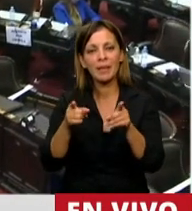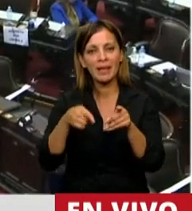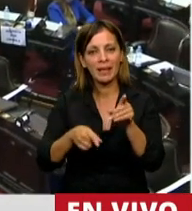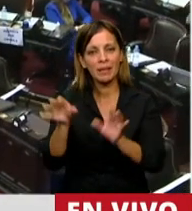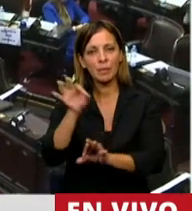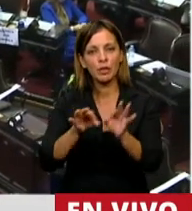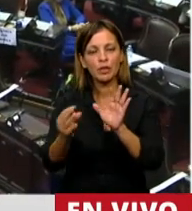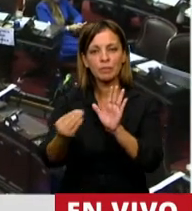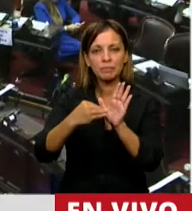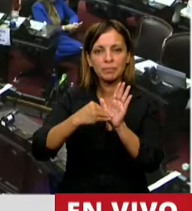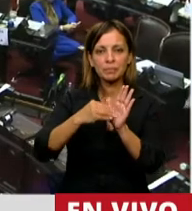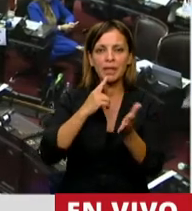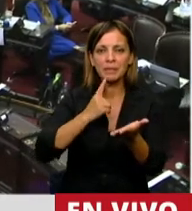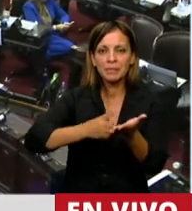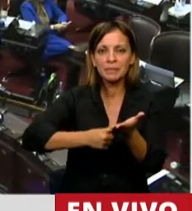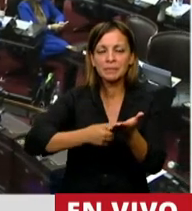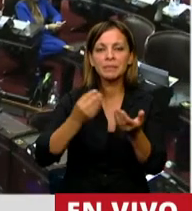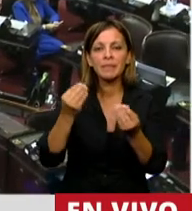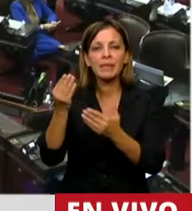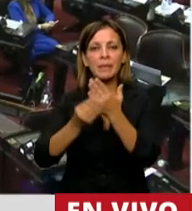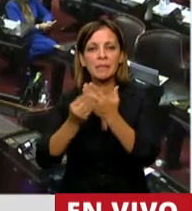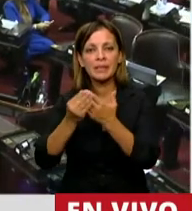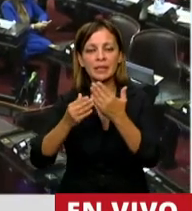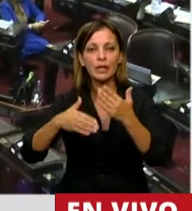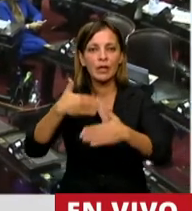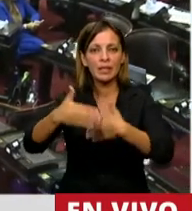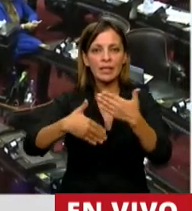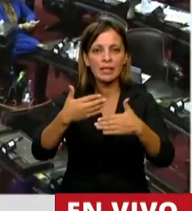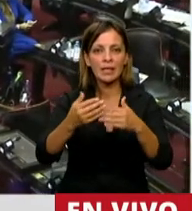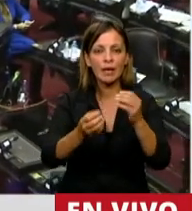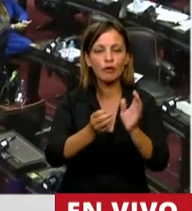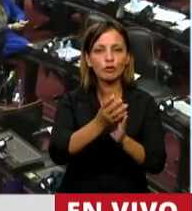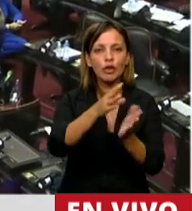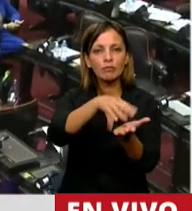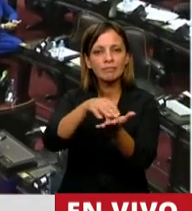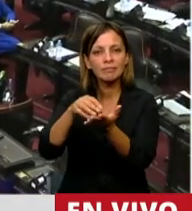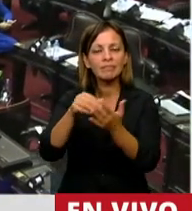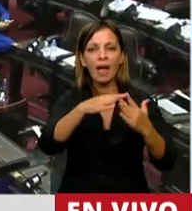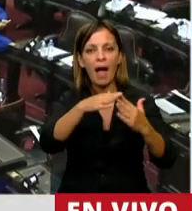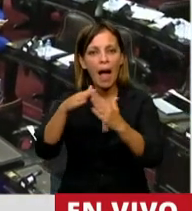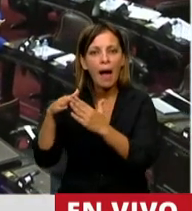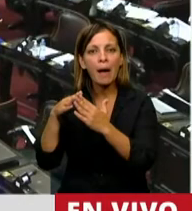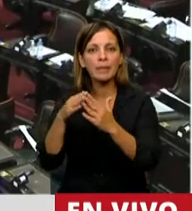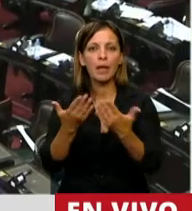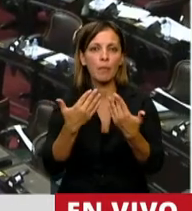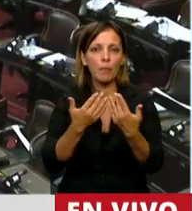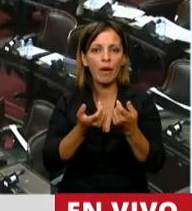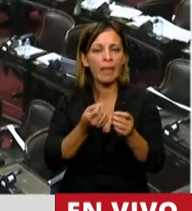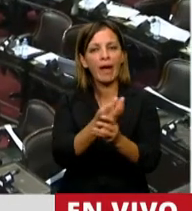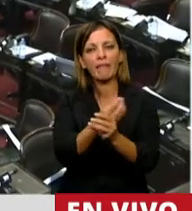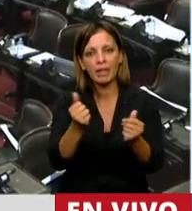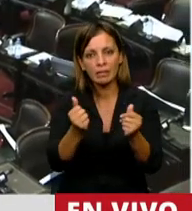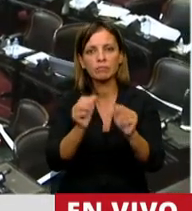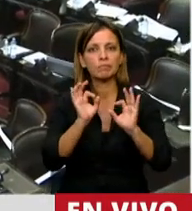medidas para que el Ministerio de Desarrollo Territorial y Hábitat pueda concluir con las obras o